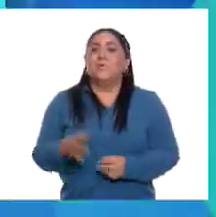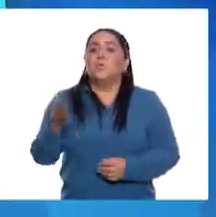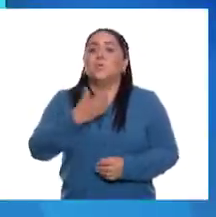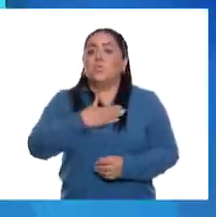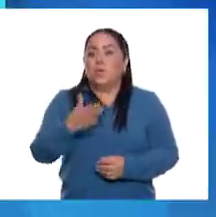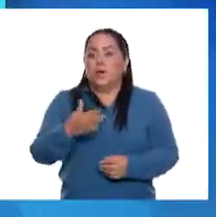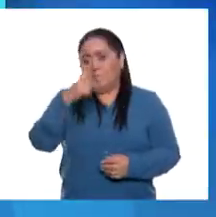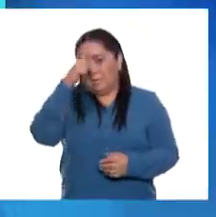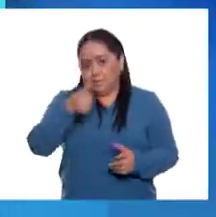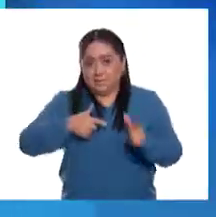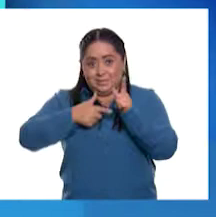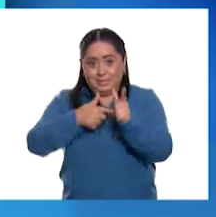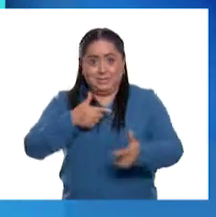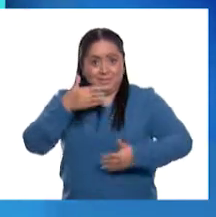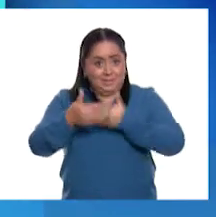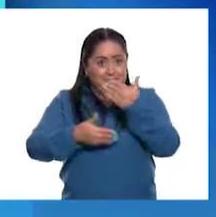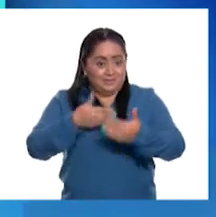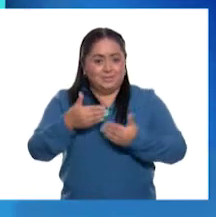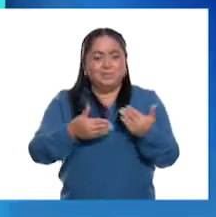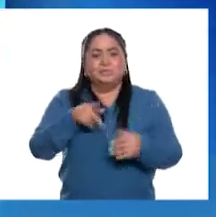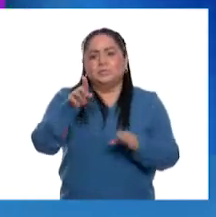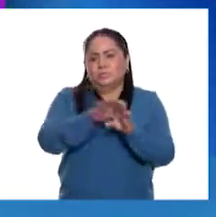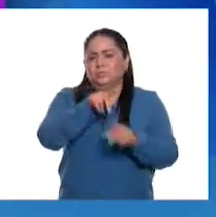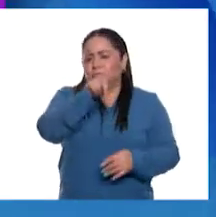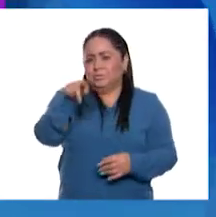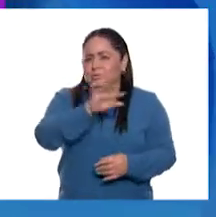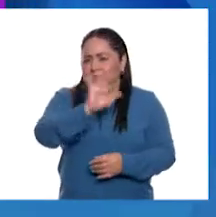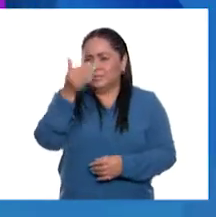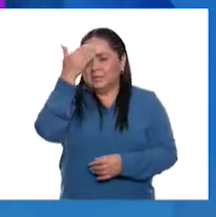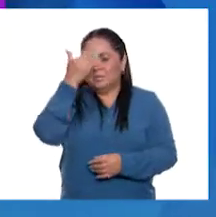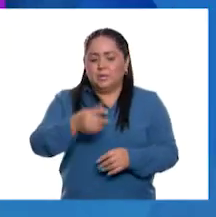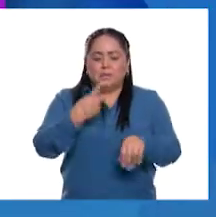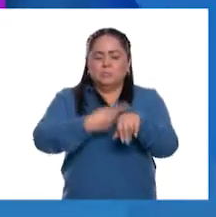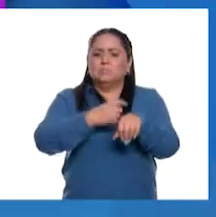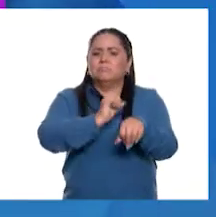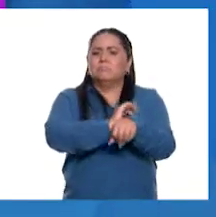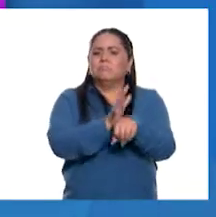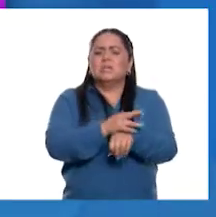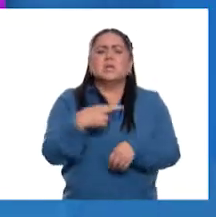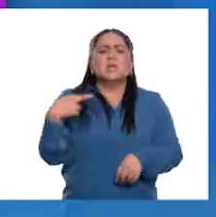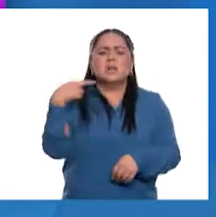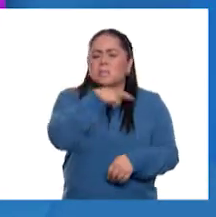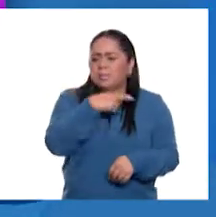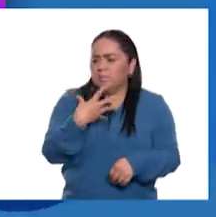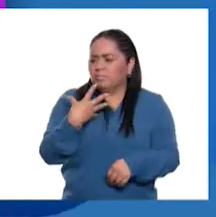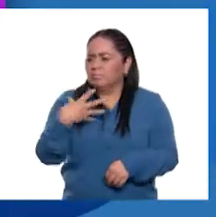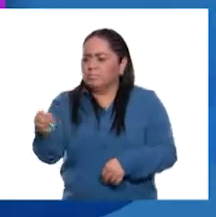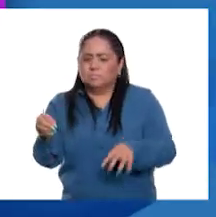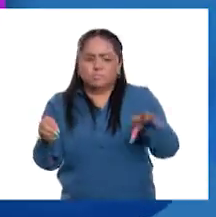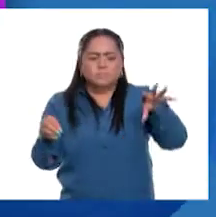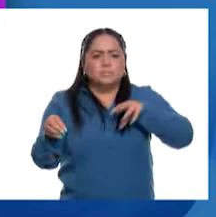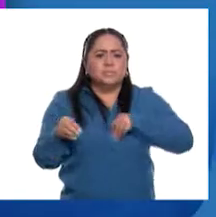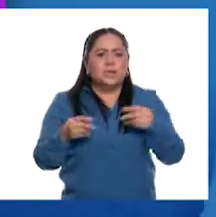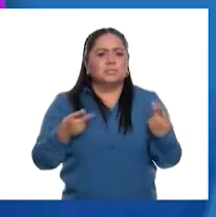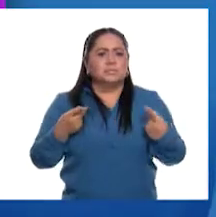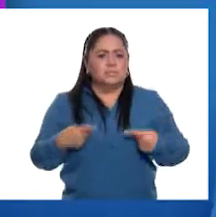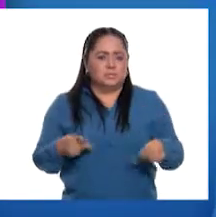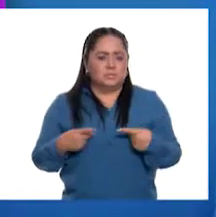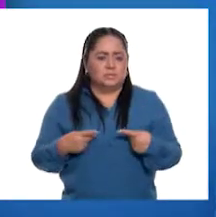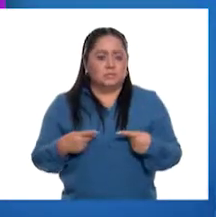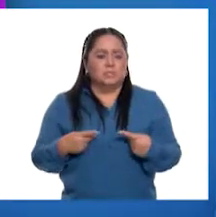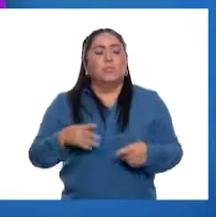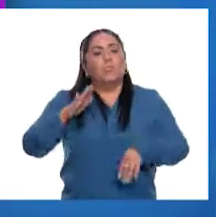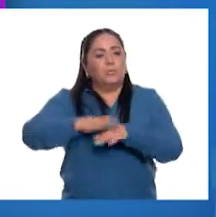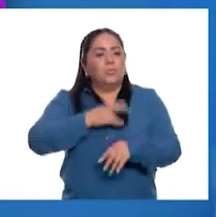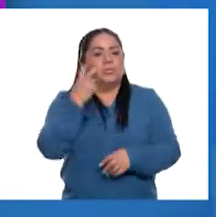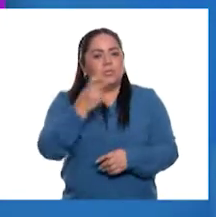Buenas prácticas para seguir adelante. Como todos sabemos, la COVID-19 es una enfermedad que se contagia muy fácilmente entre las